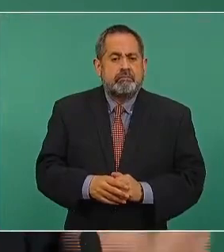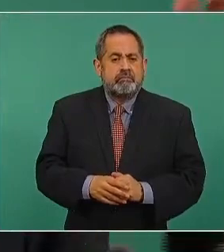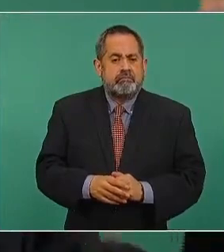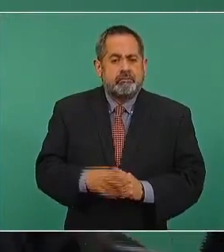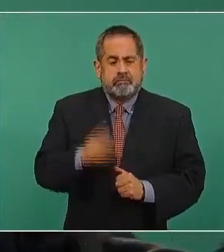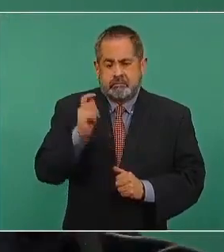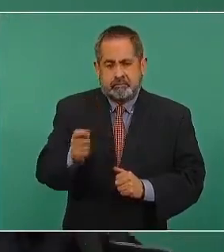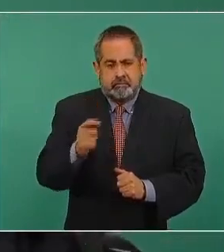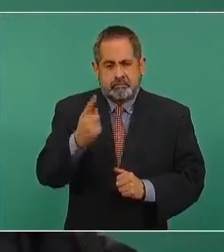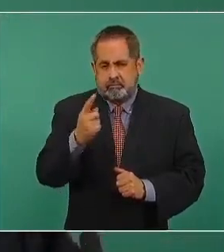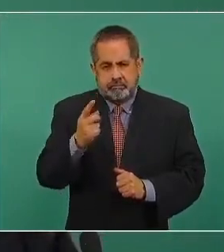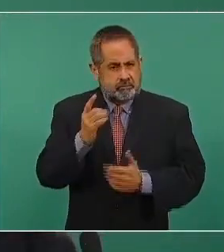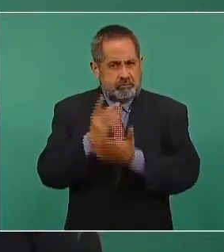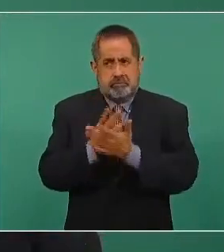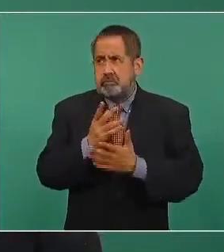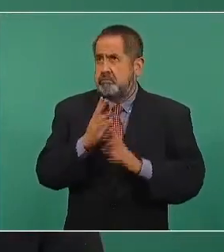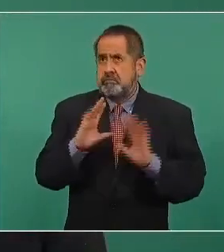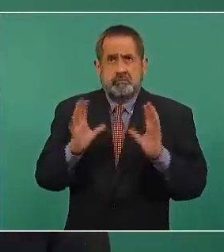Es único,